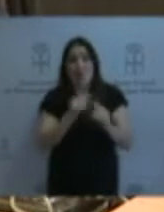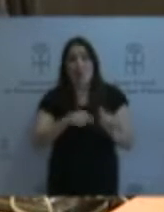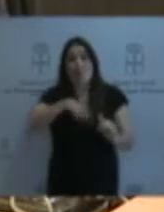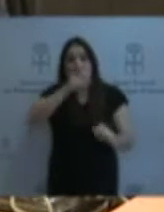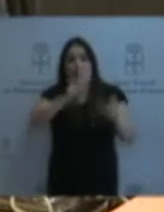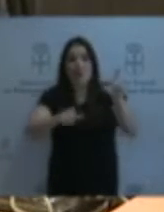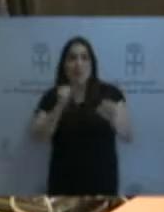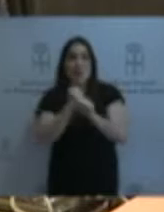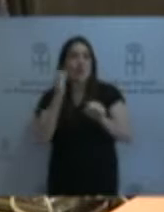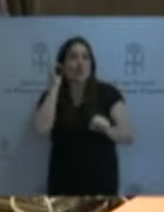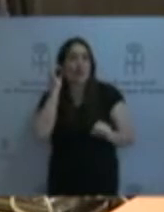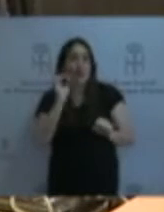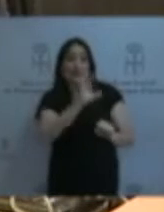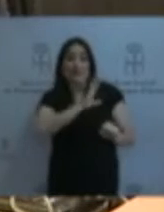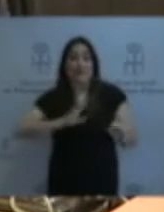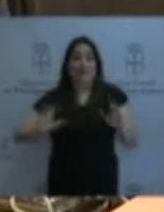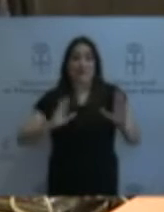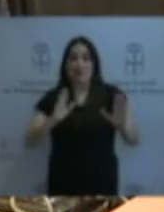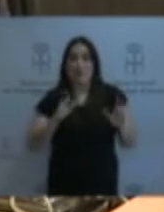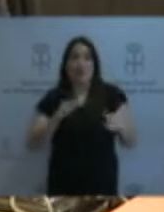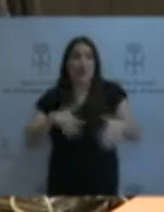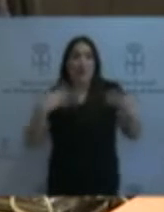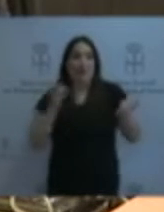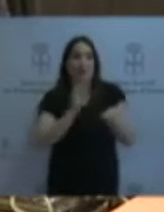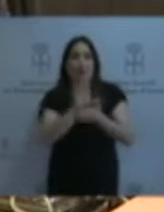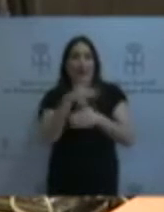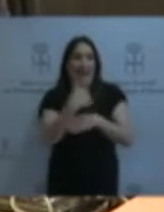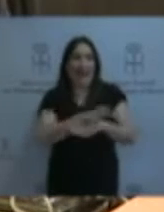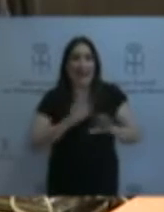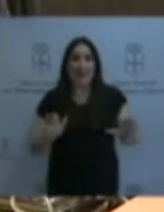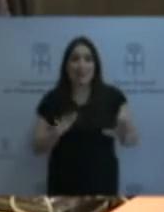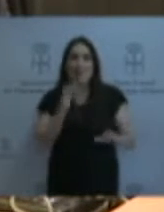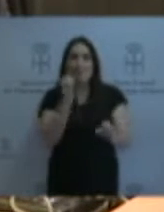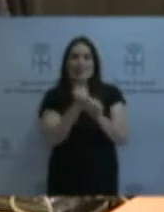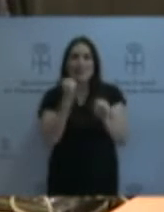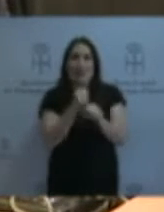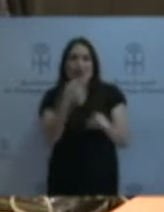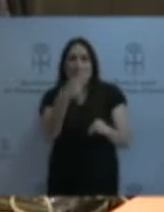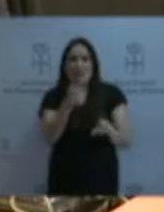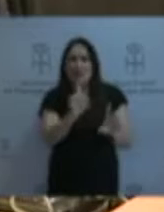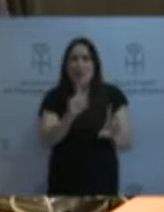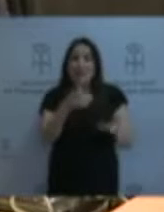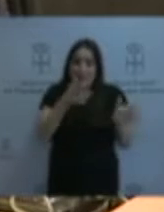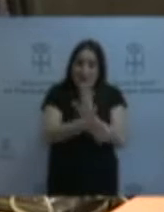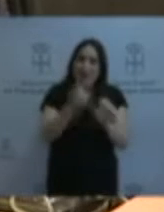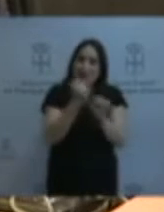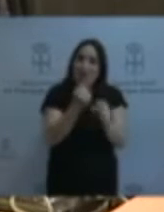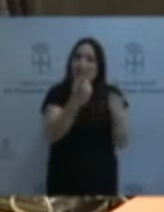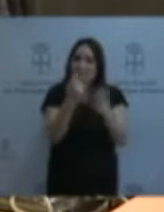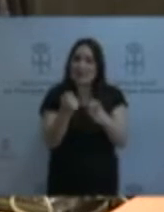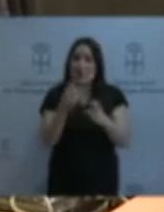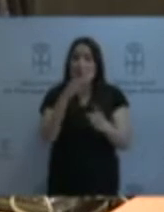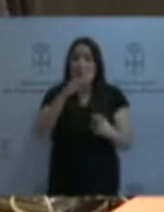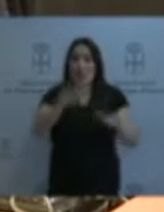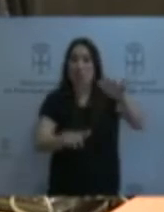vieron de repente en la calle. Y, señora consejera, no hablamos de puestos de trabajo innecesarios que se mantenían por inercia, eran puestos necesarios para no desequilibrar